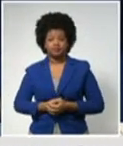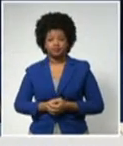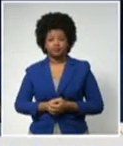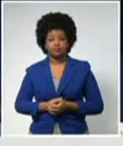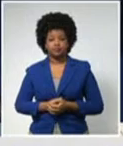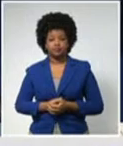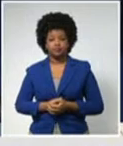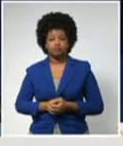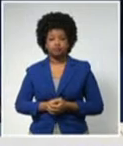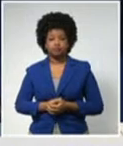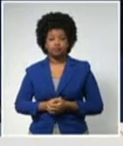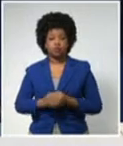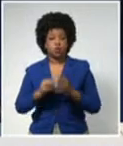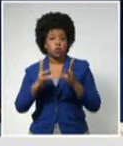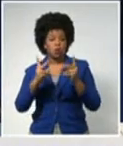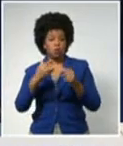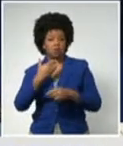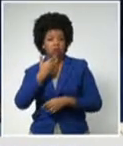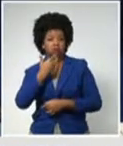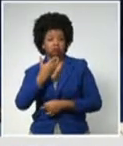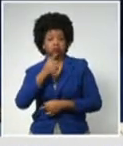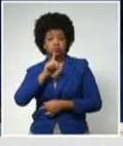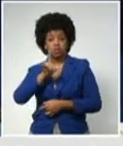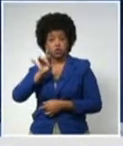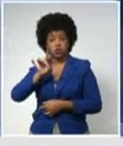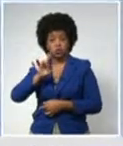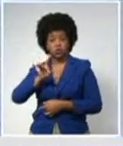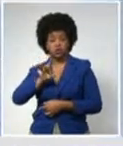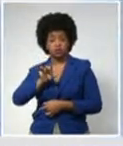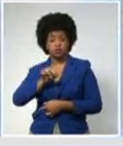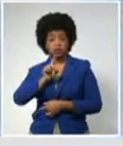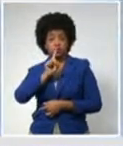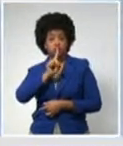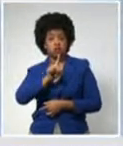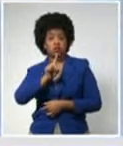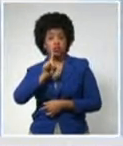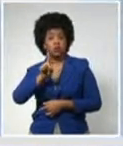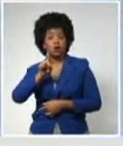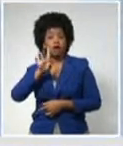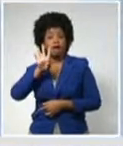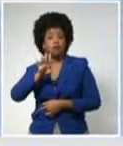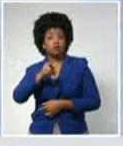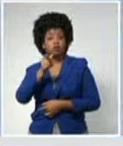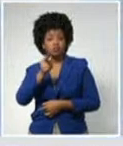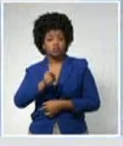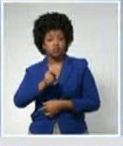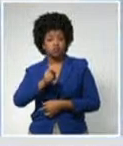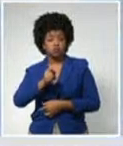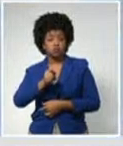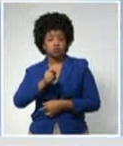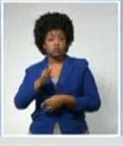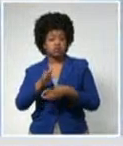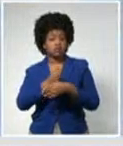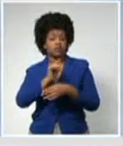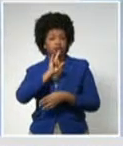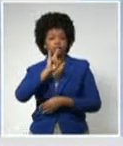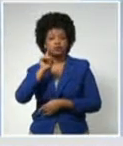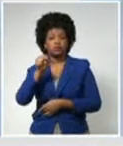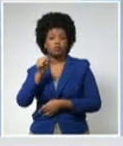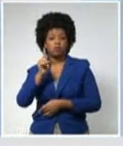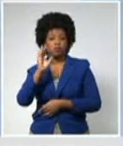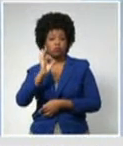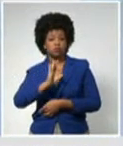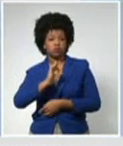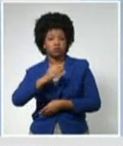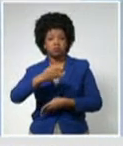Indicador favorable de los 115 casos, 114, o sea el 99,1%, con una